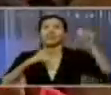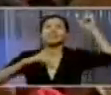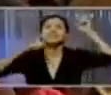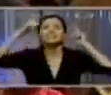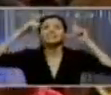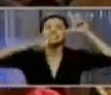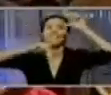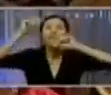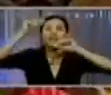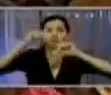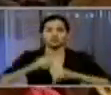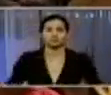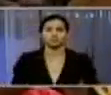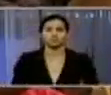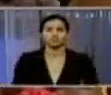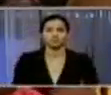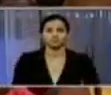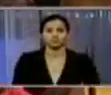Guevara,